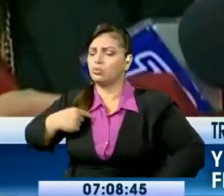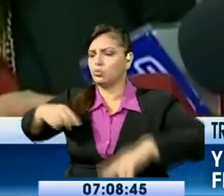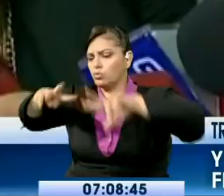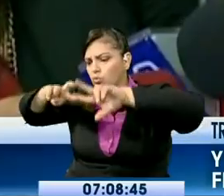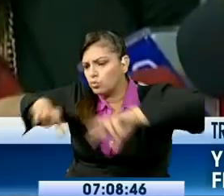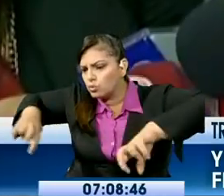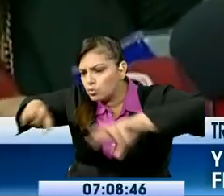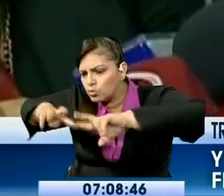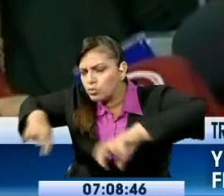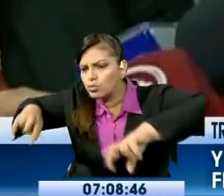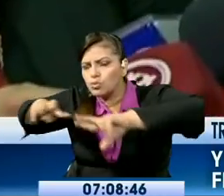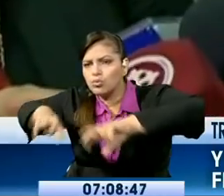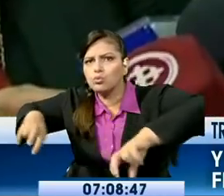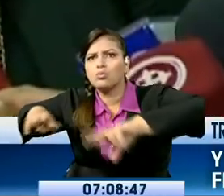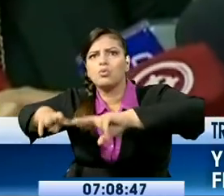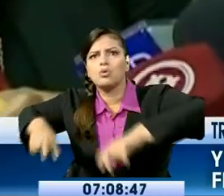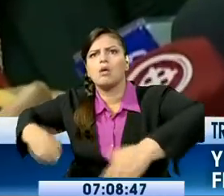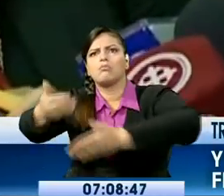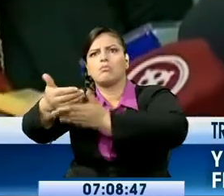cuando Fiscalía